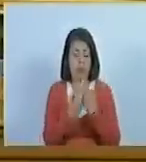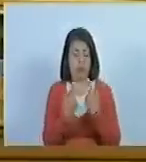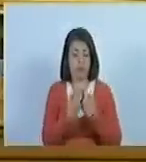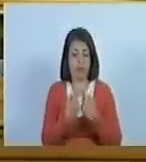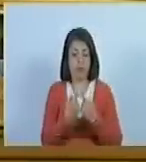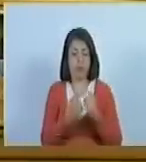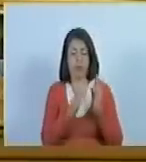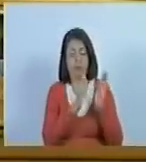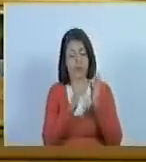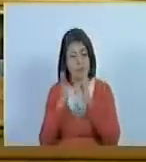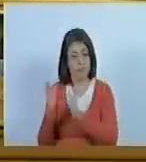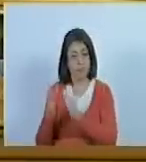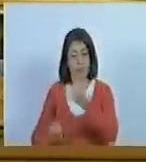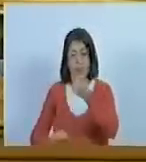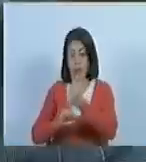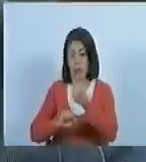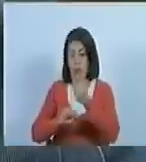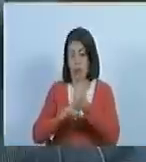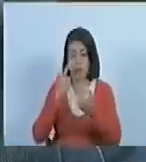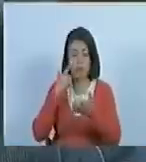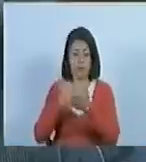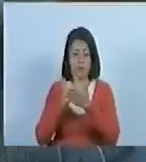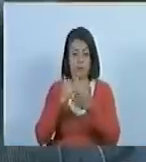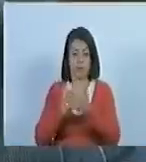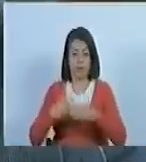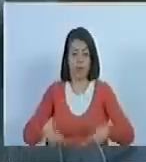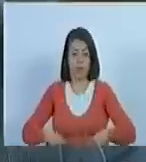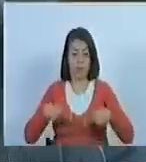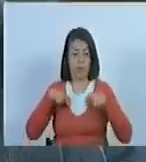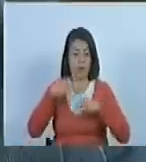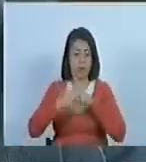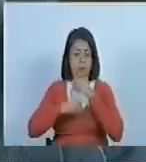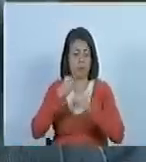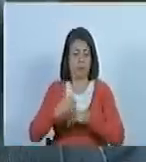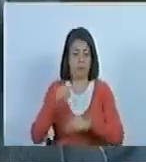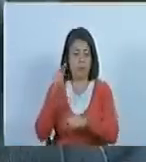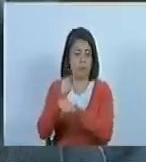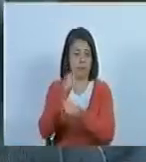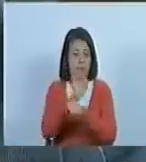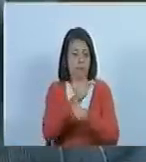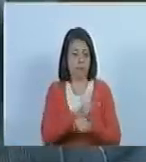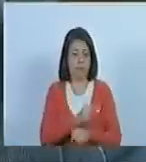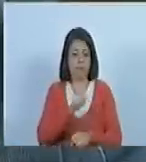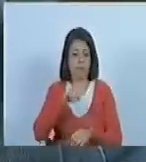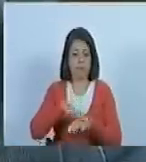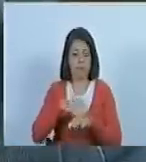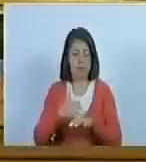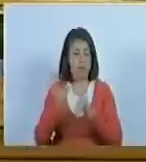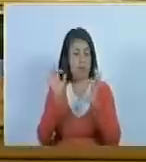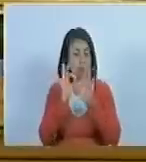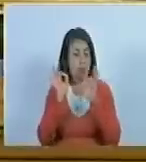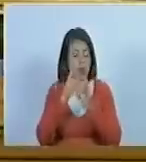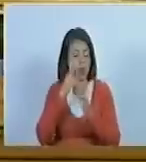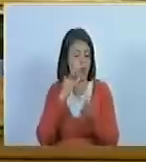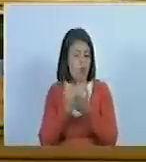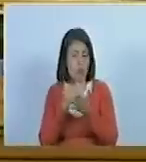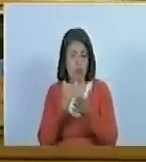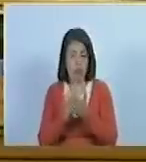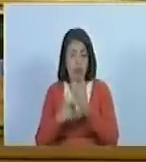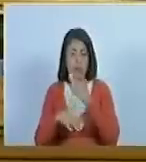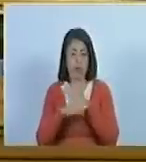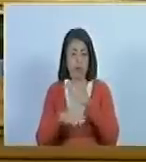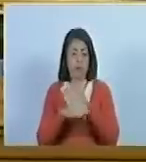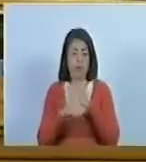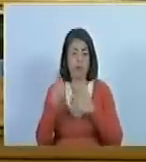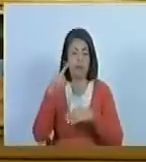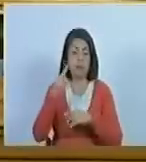sean debidamente sustentadas, porque son seres humanos los que están siendo señalados aquí sin que haya pruebas suficientes